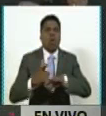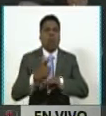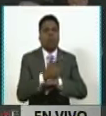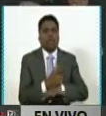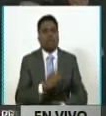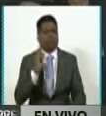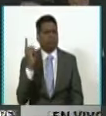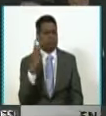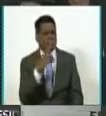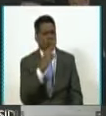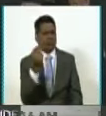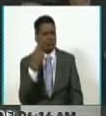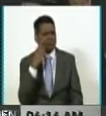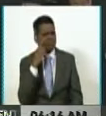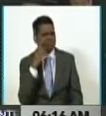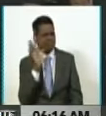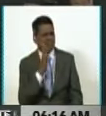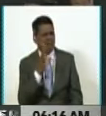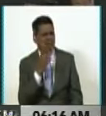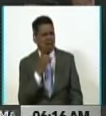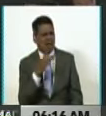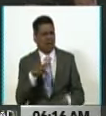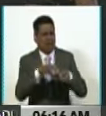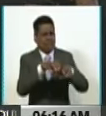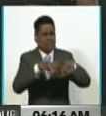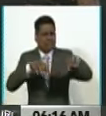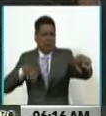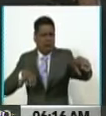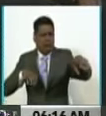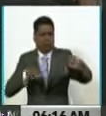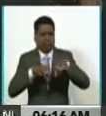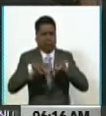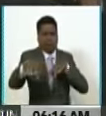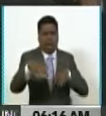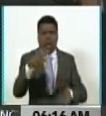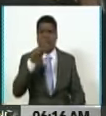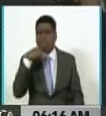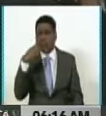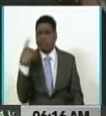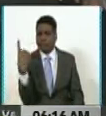para la subdivisión política nada más,